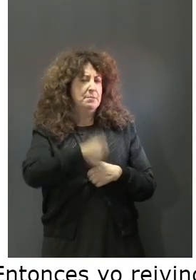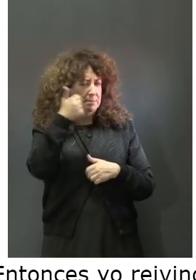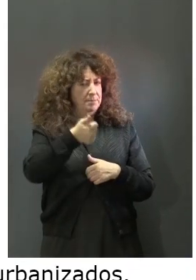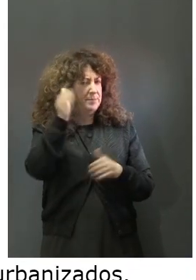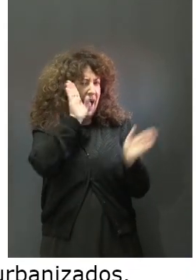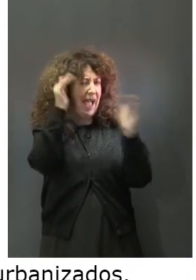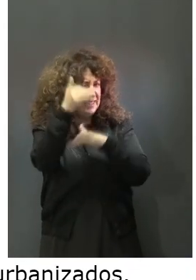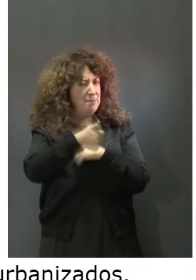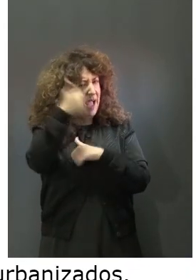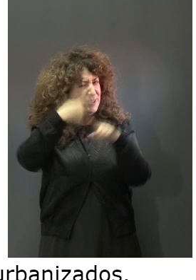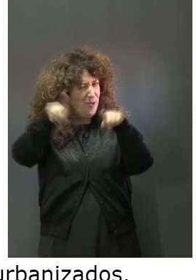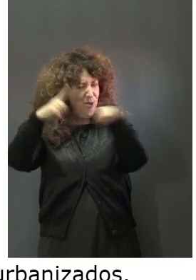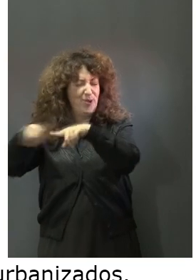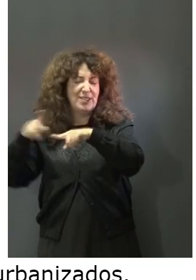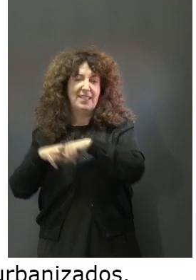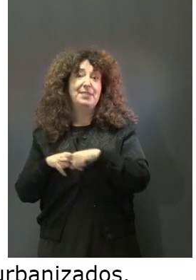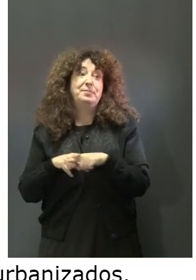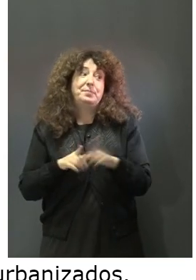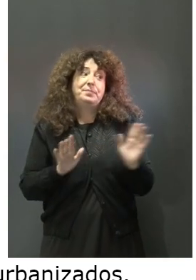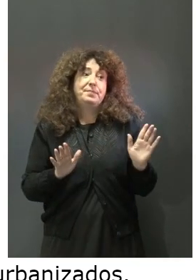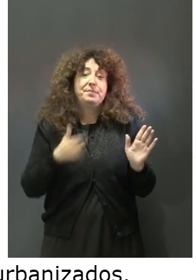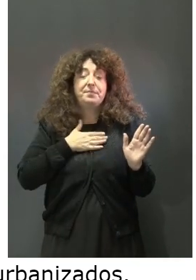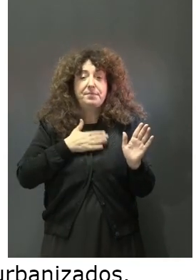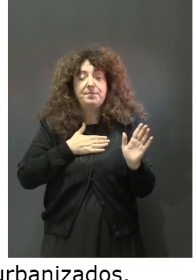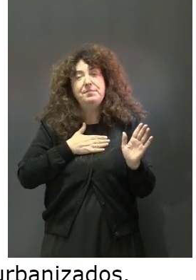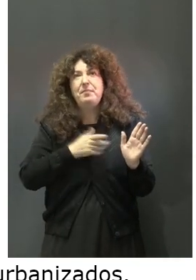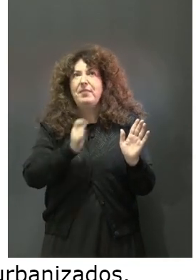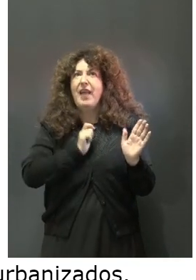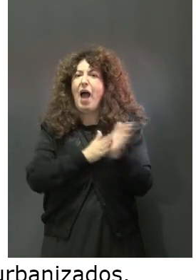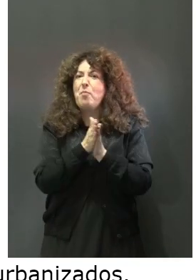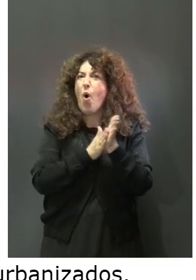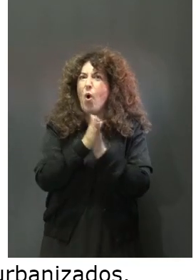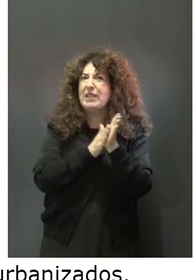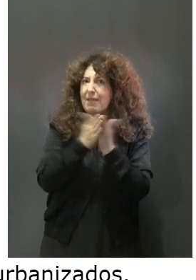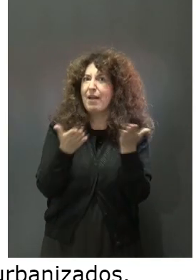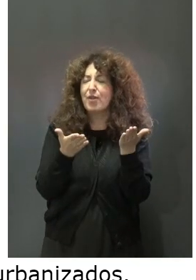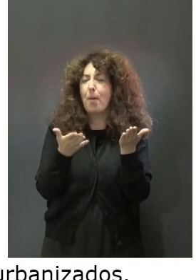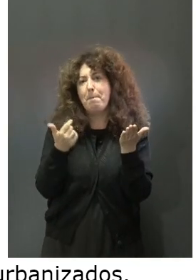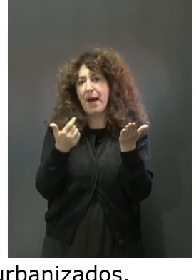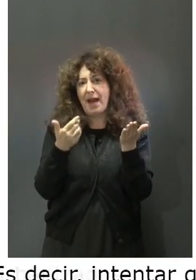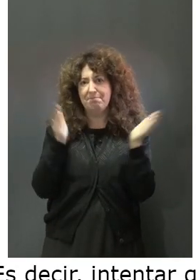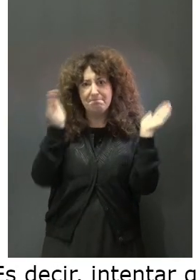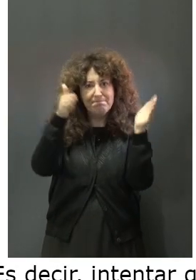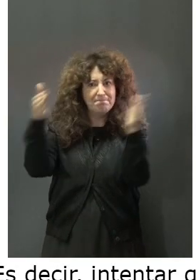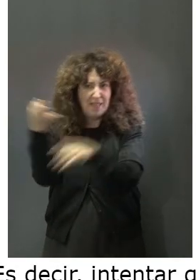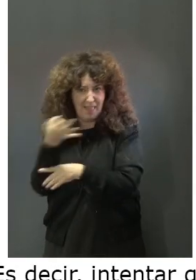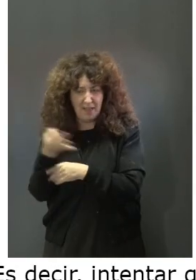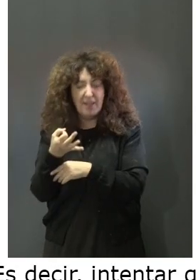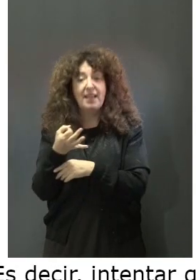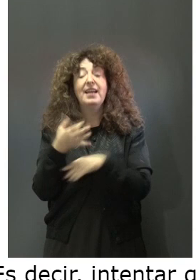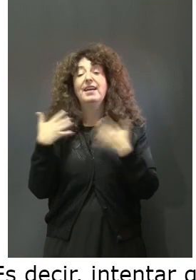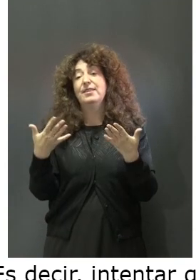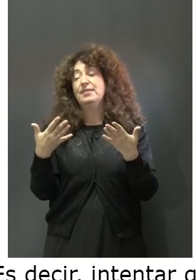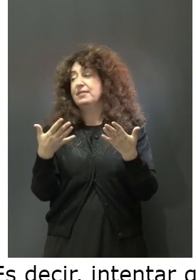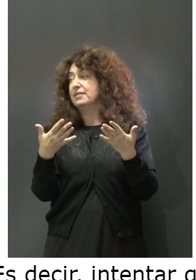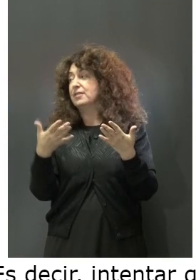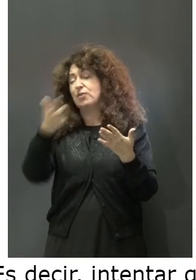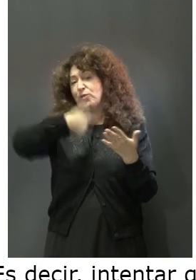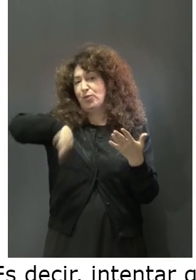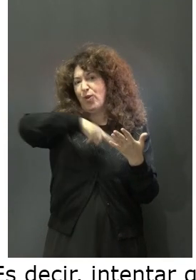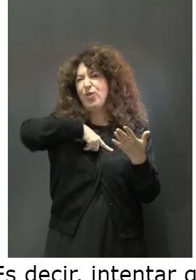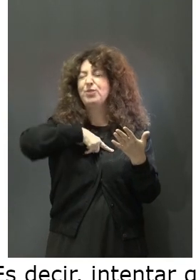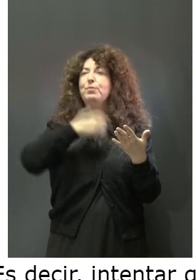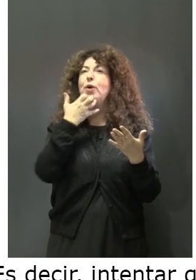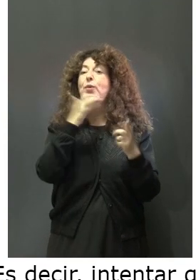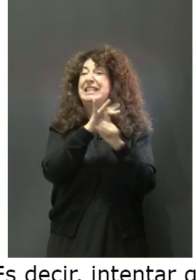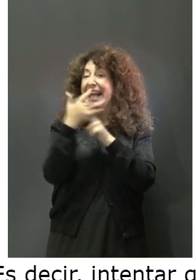¿no? Que esa es, por lo menos, la motivación, ¿no? Que yo creo que de alguna manera podemos encontrar todos, ¿no? En